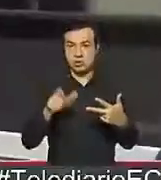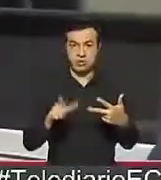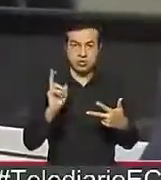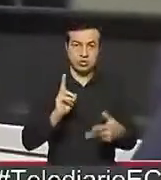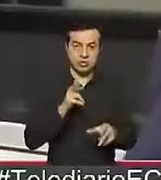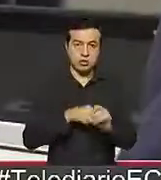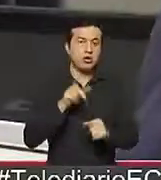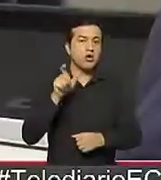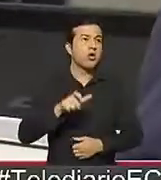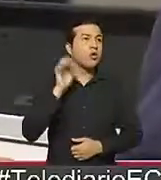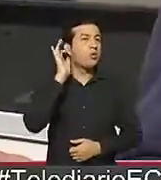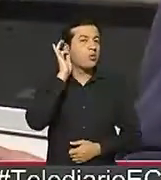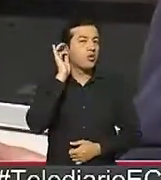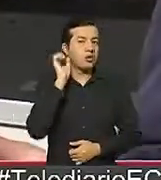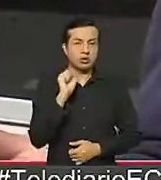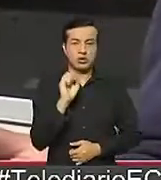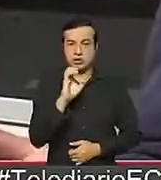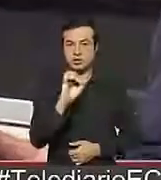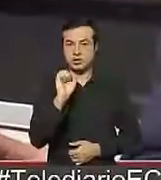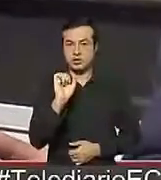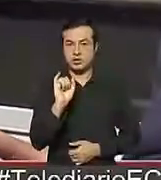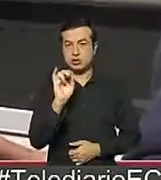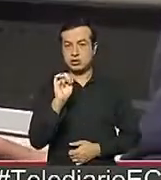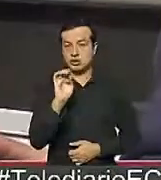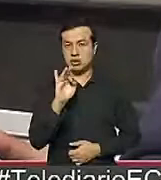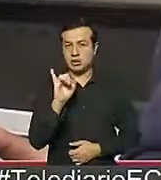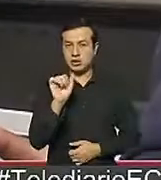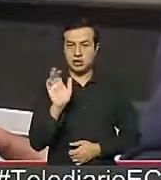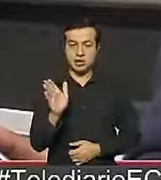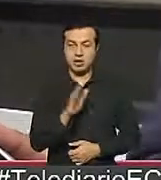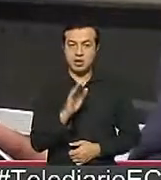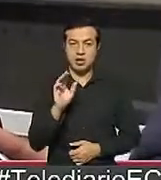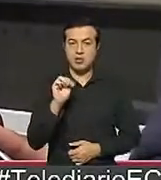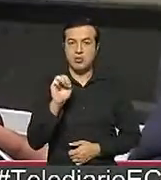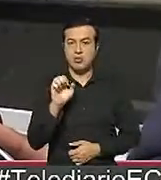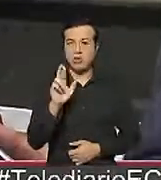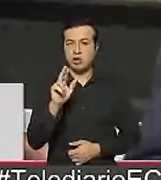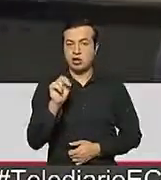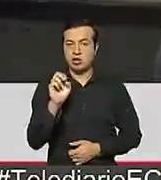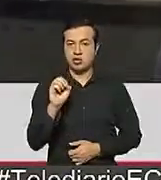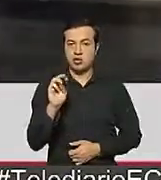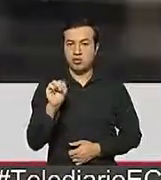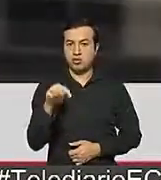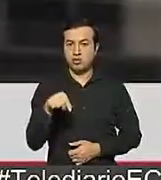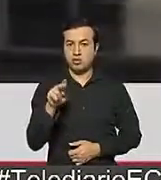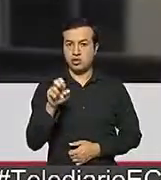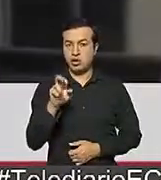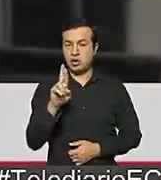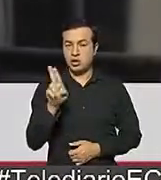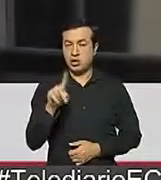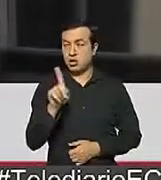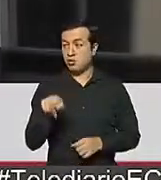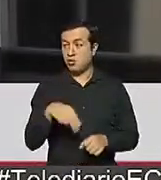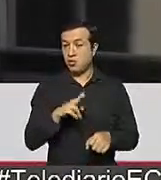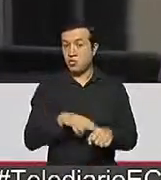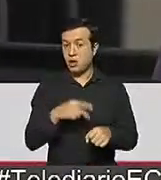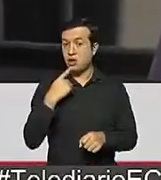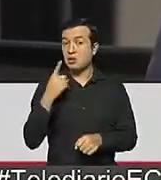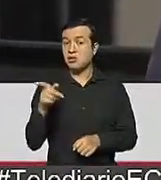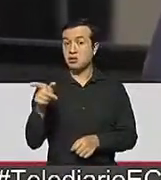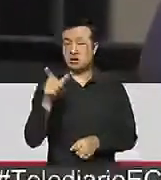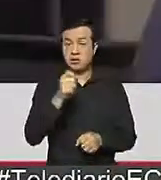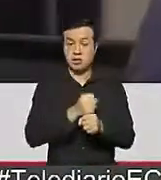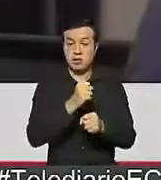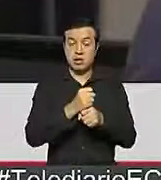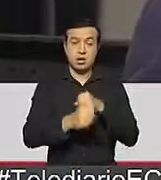De la señora Cintia Guerrero Mosquera, que se acaba de dar con total normalidad. Aparentemente ha trabajado en